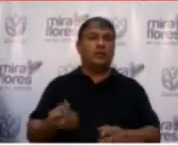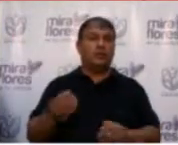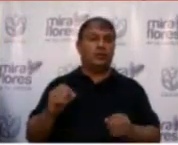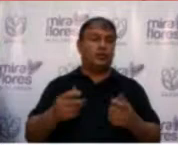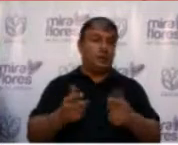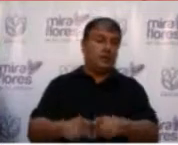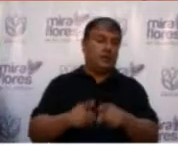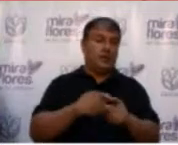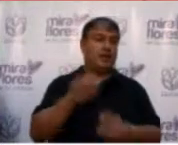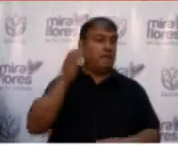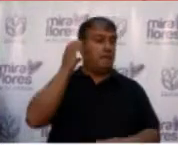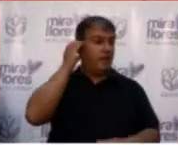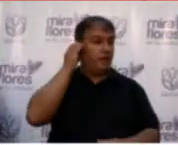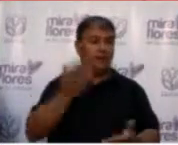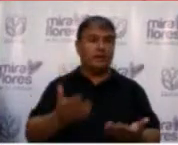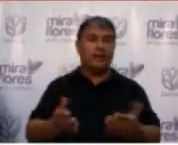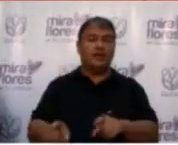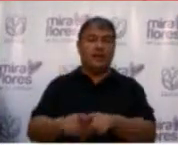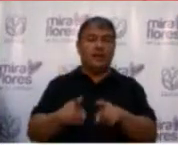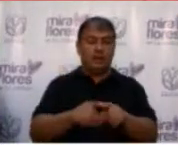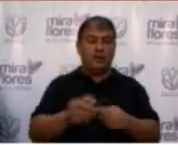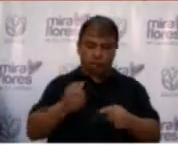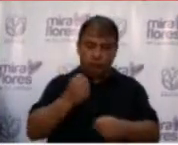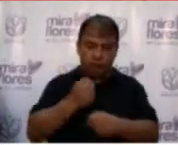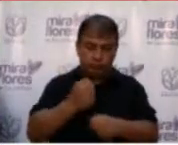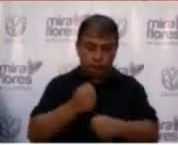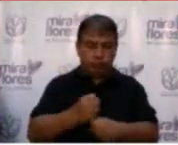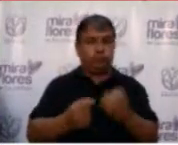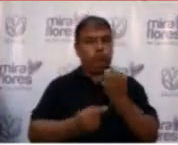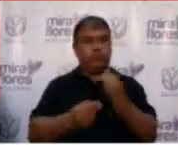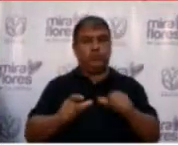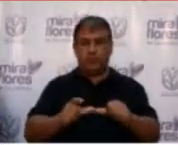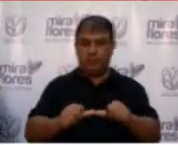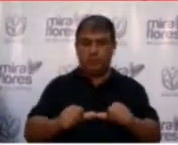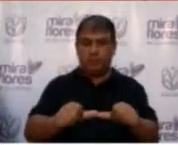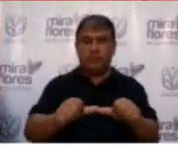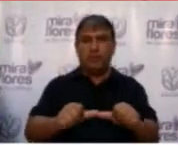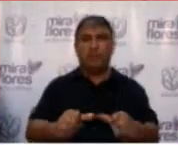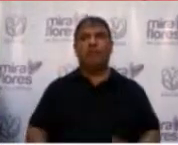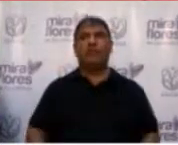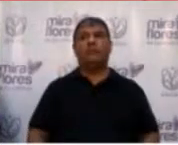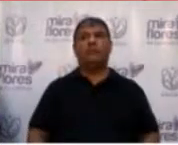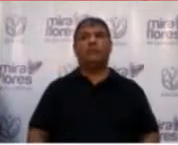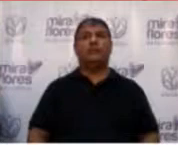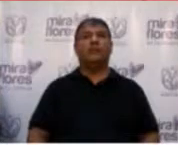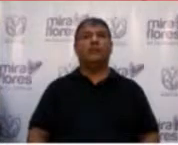suerte de decir, de Miraflores, que también sigue trabajando en este sentido.